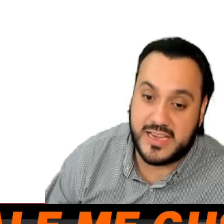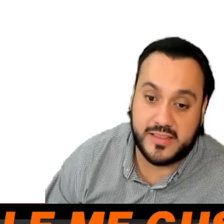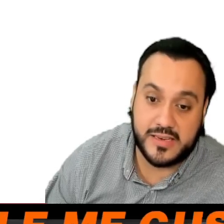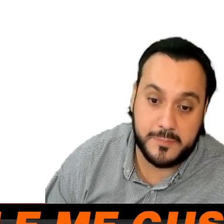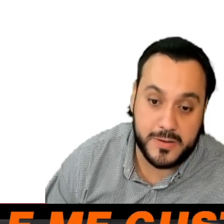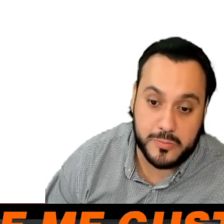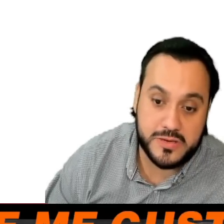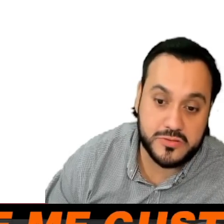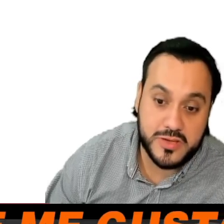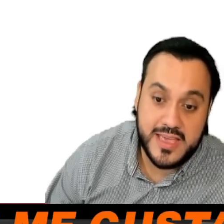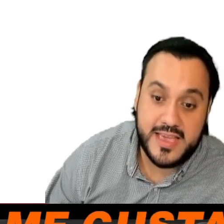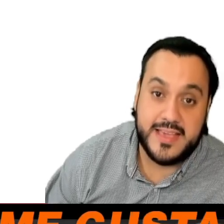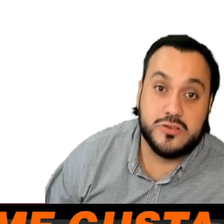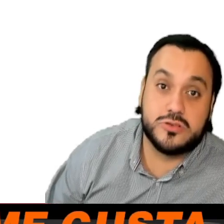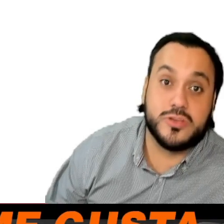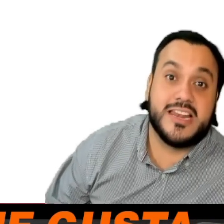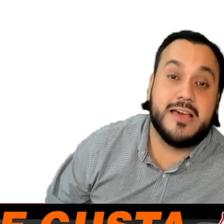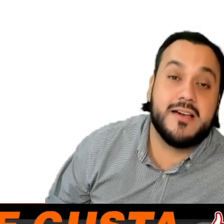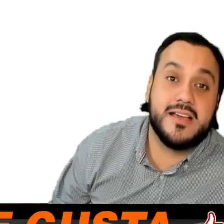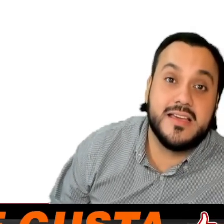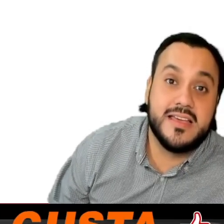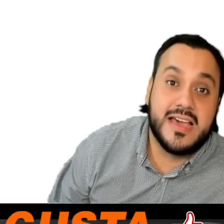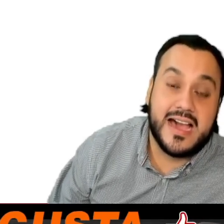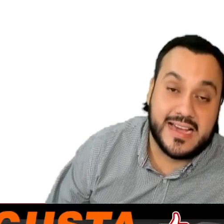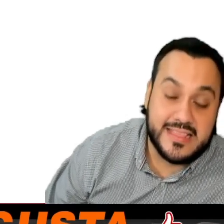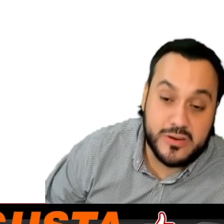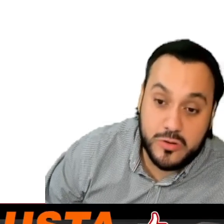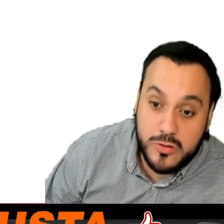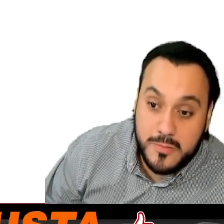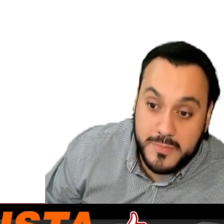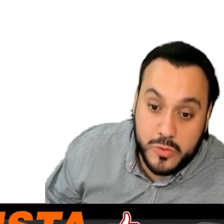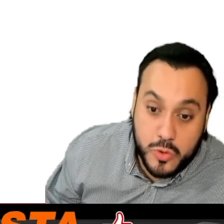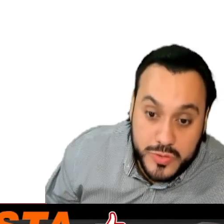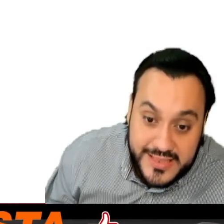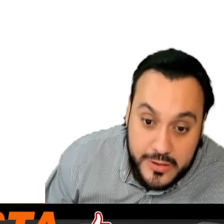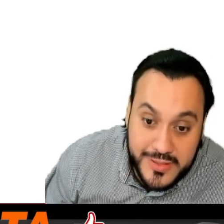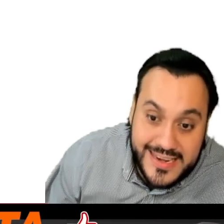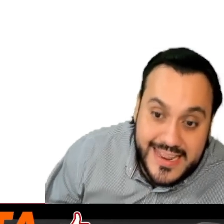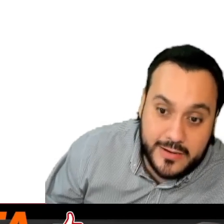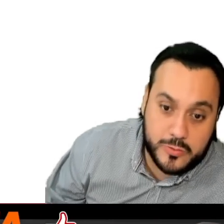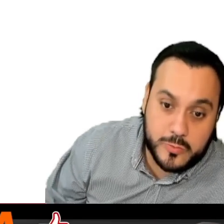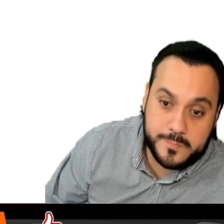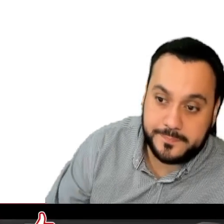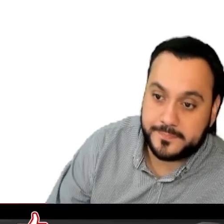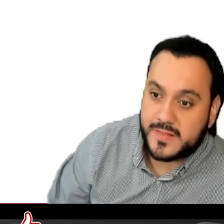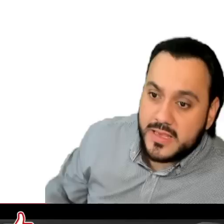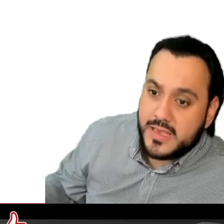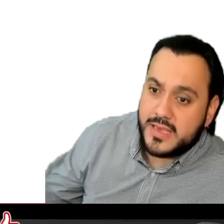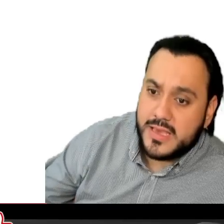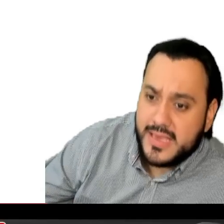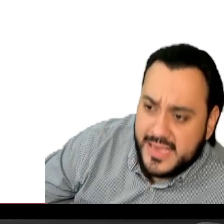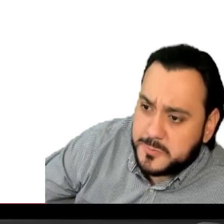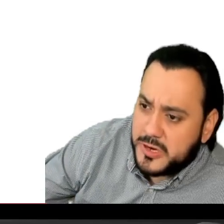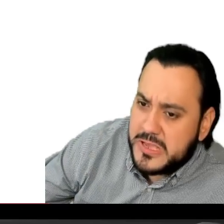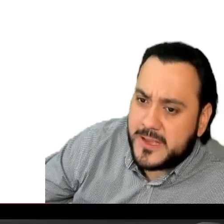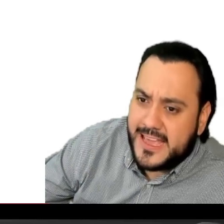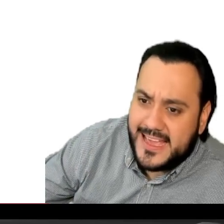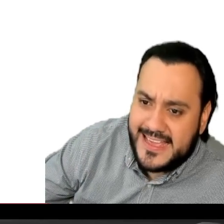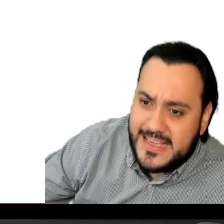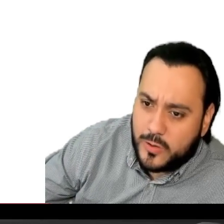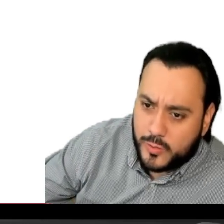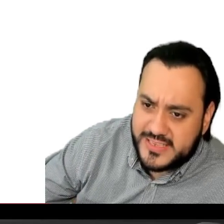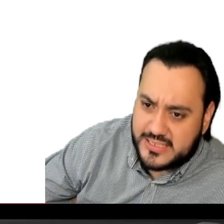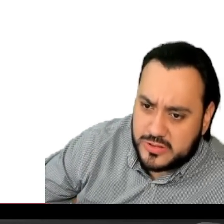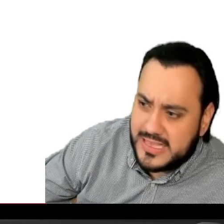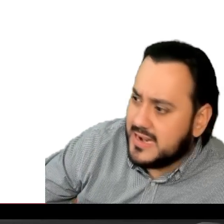a luis cárdenas palomino ellos no llenaban a calderón pero con dinero del narco es por ello que